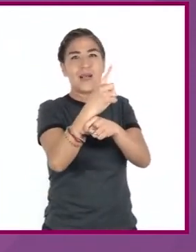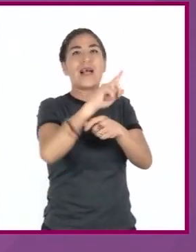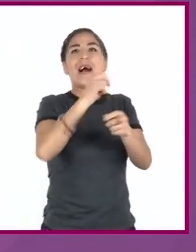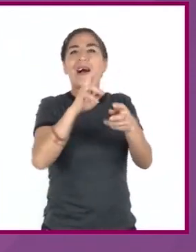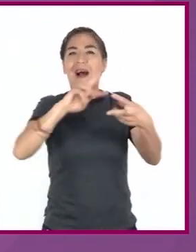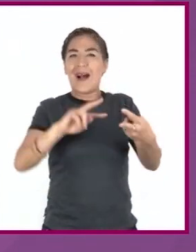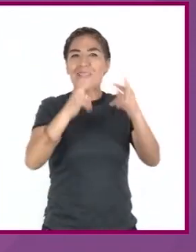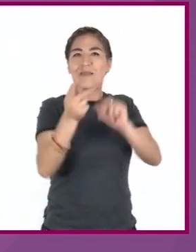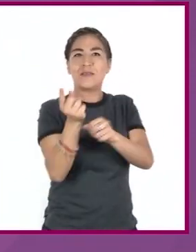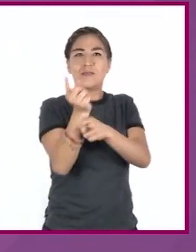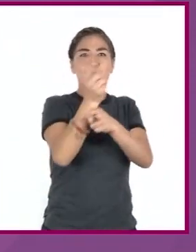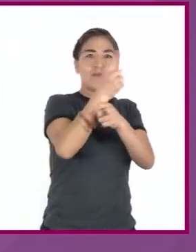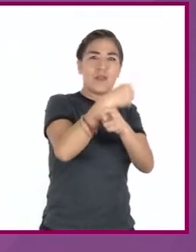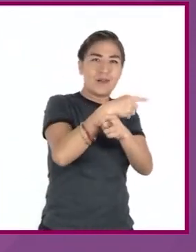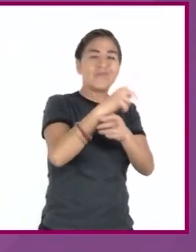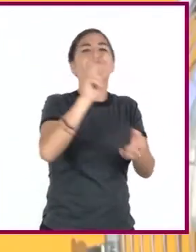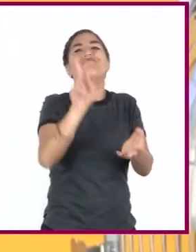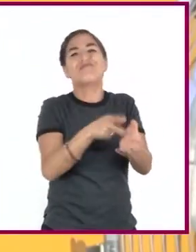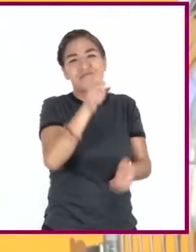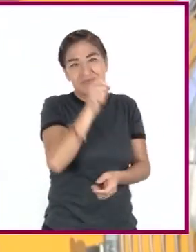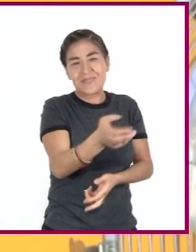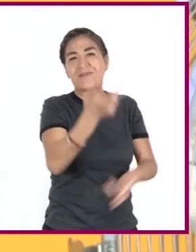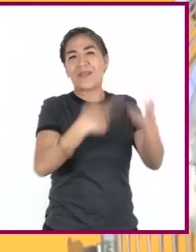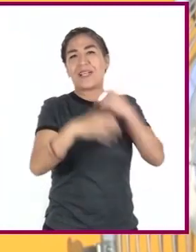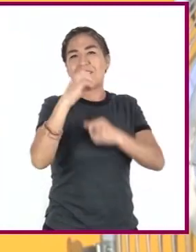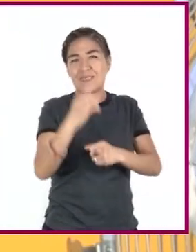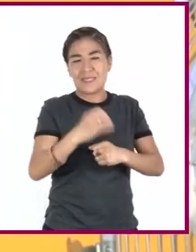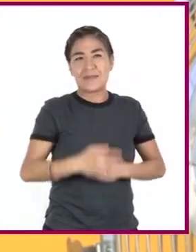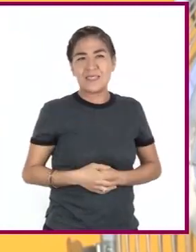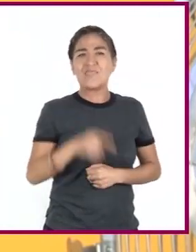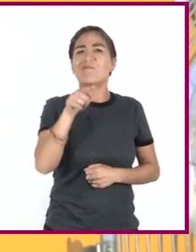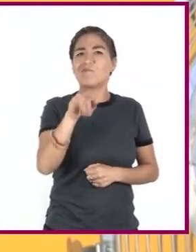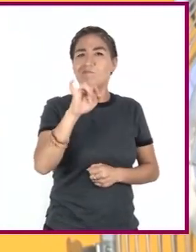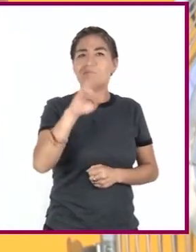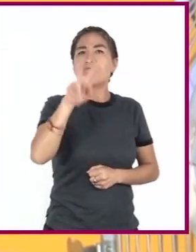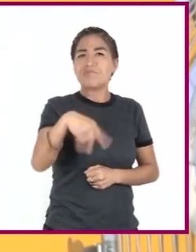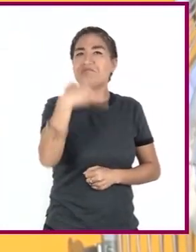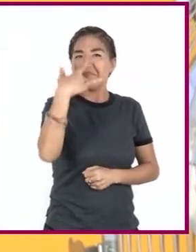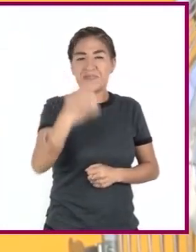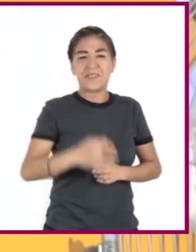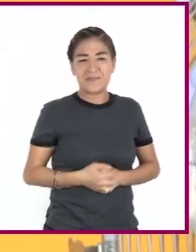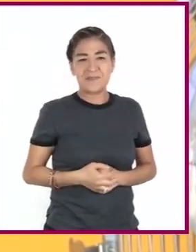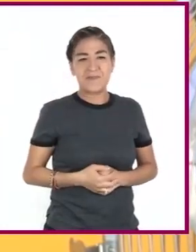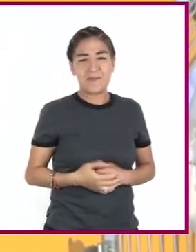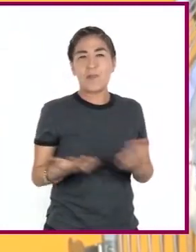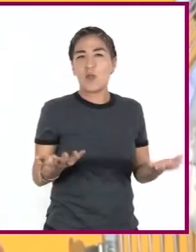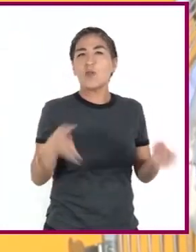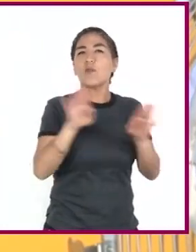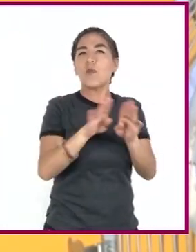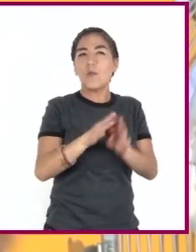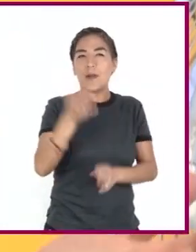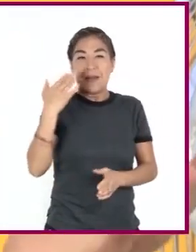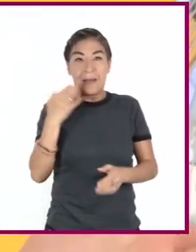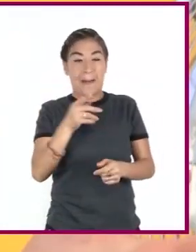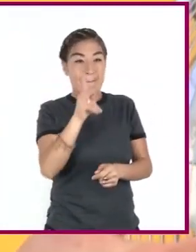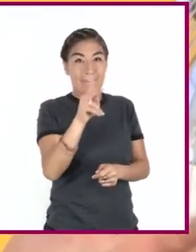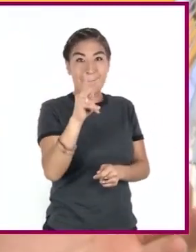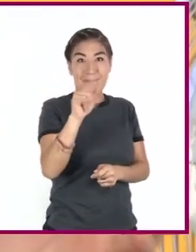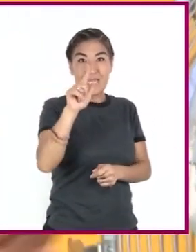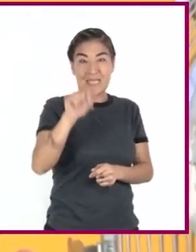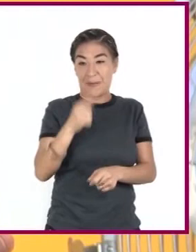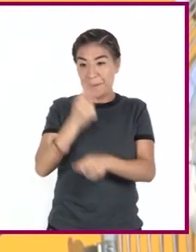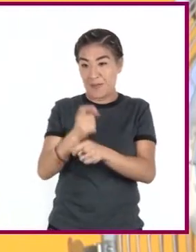nueva cuenta regresaba a cero. Eso sí estaba raro, porque si en el primer caso la pila estaba